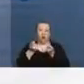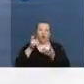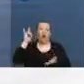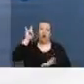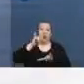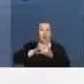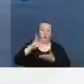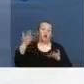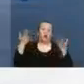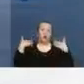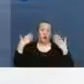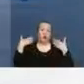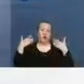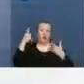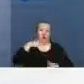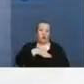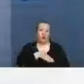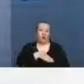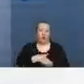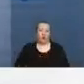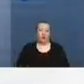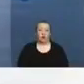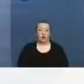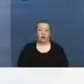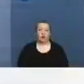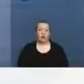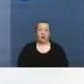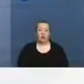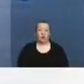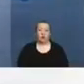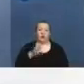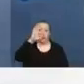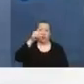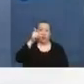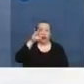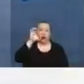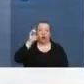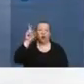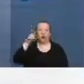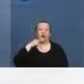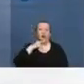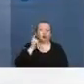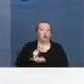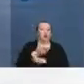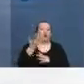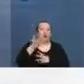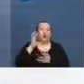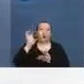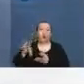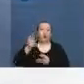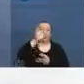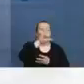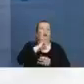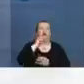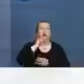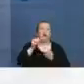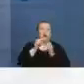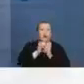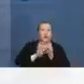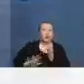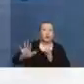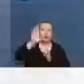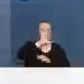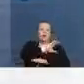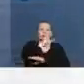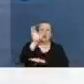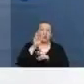de guayaquil y a la fuerza aérea la que terminan los lugares que si faltaba mejor cobertura porque movieron un radar